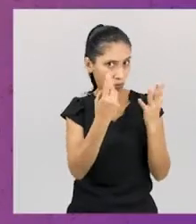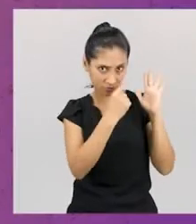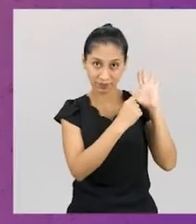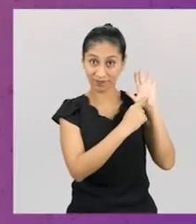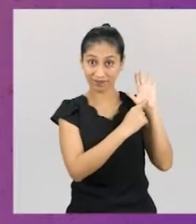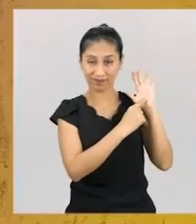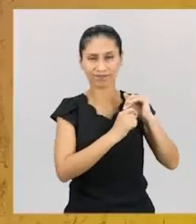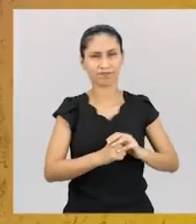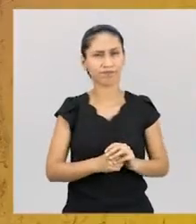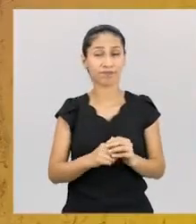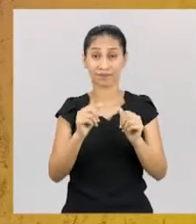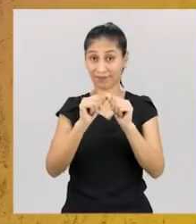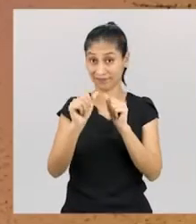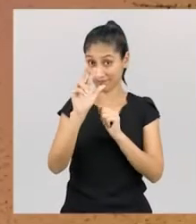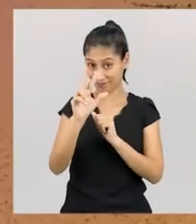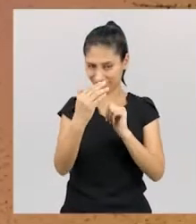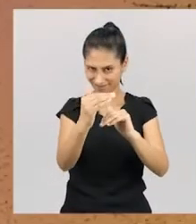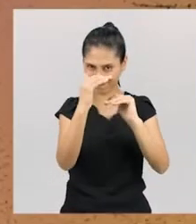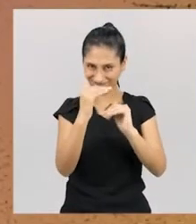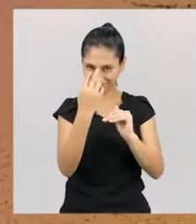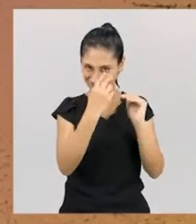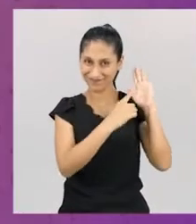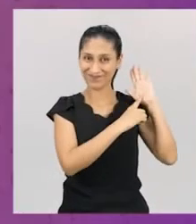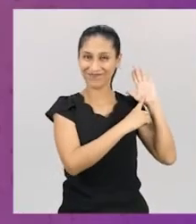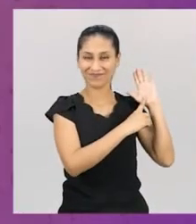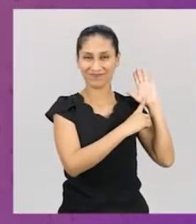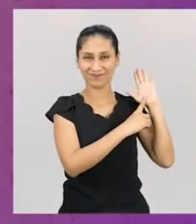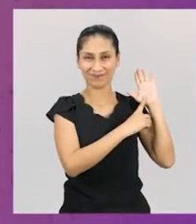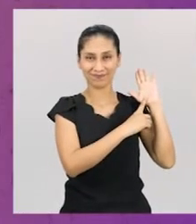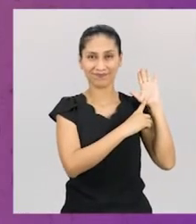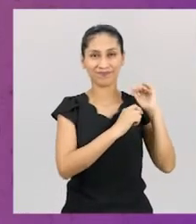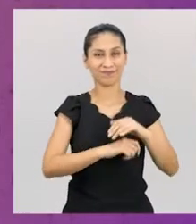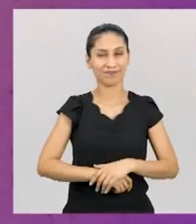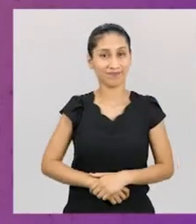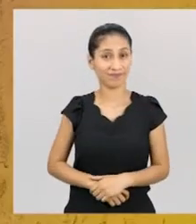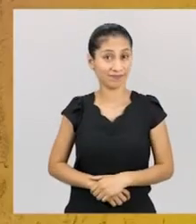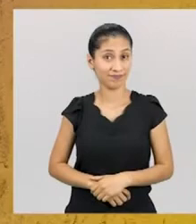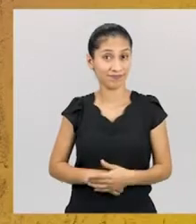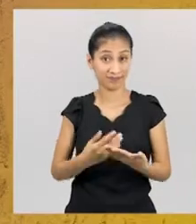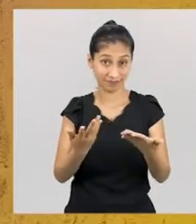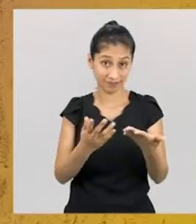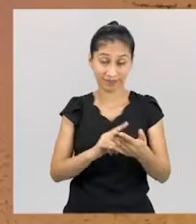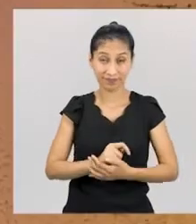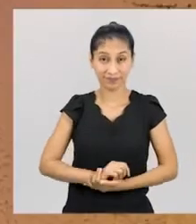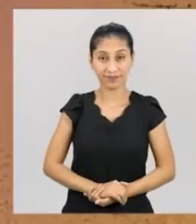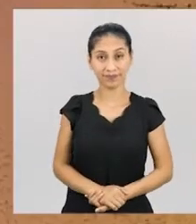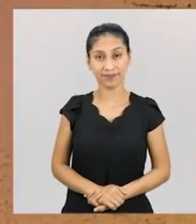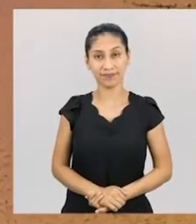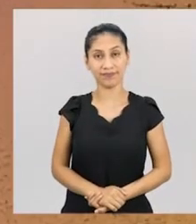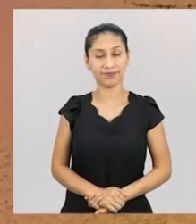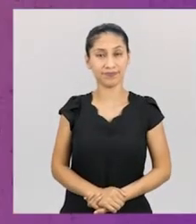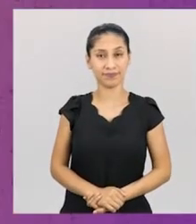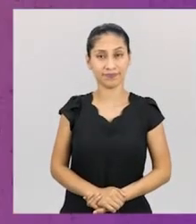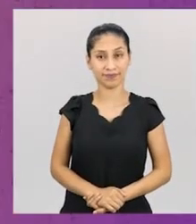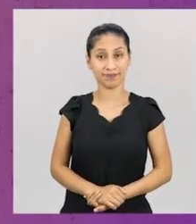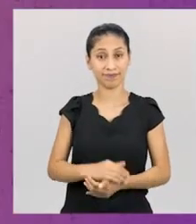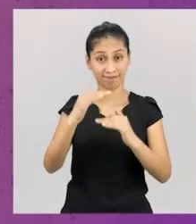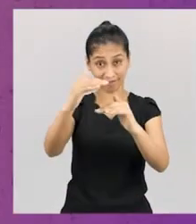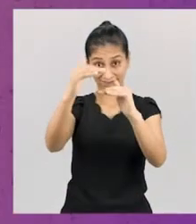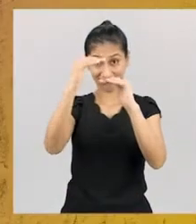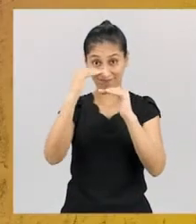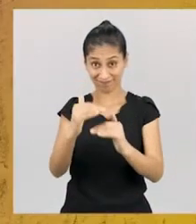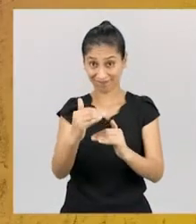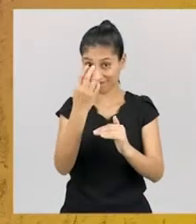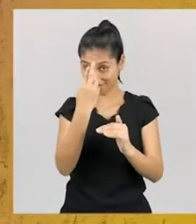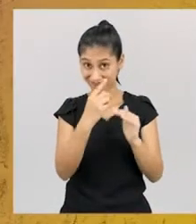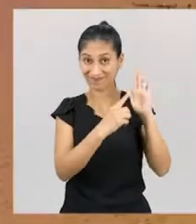admisión. Utilizar estrategias como el diagrama de tablas, el diagrama de árbol, la estimación y el de ensayo y